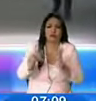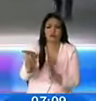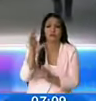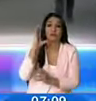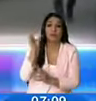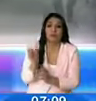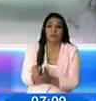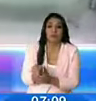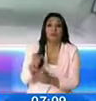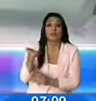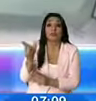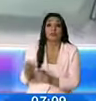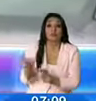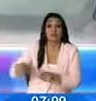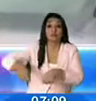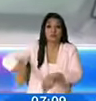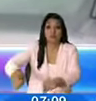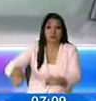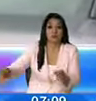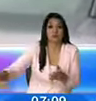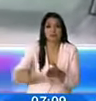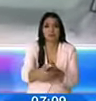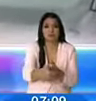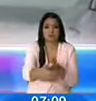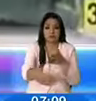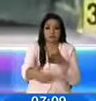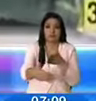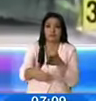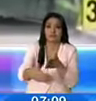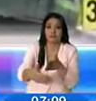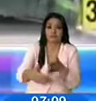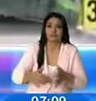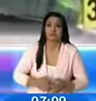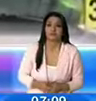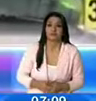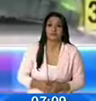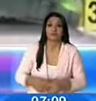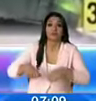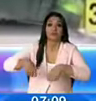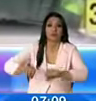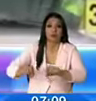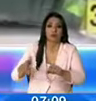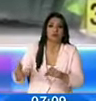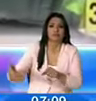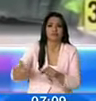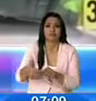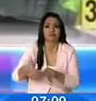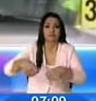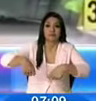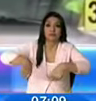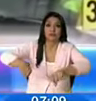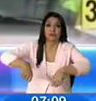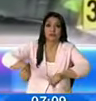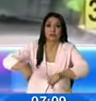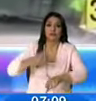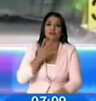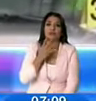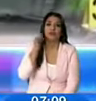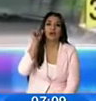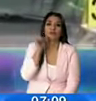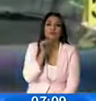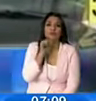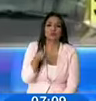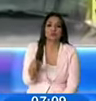intentaron parar el vehículo donde se encontraba el objetivo de los malhechores. Dos individuos en la motocicleta, una motocicleta con características de color azul con